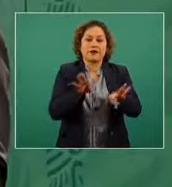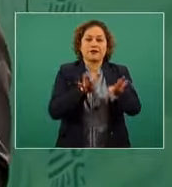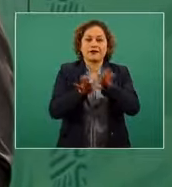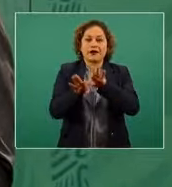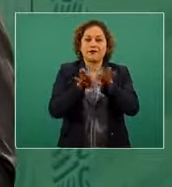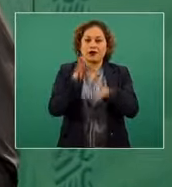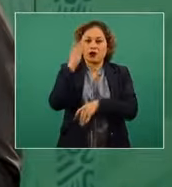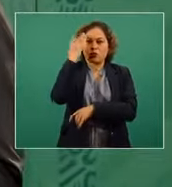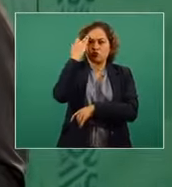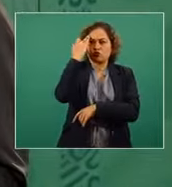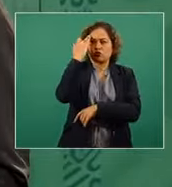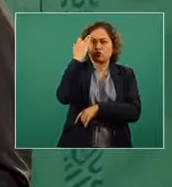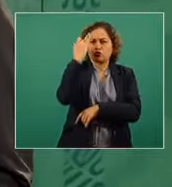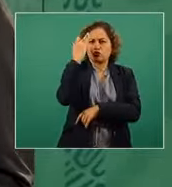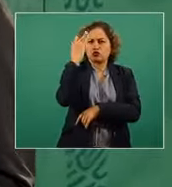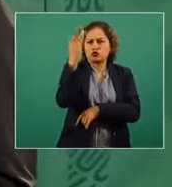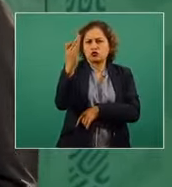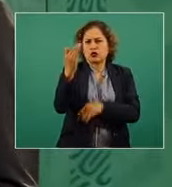incluso por